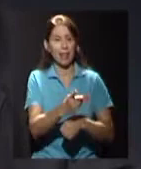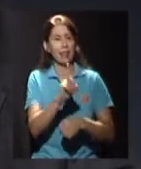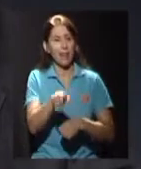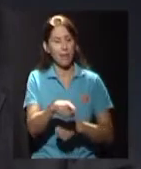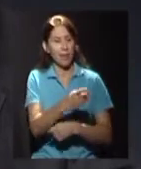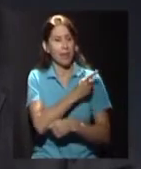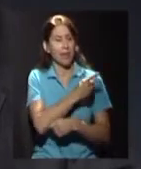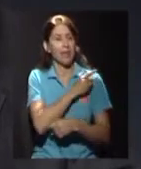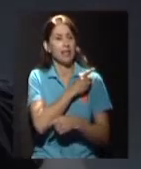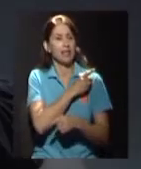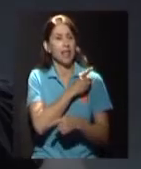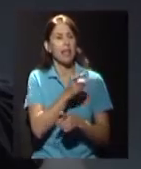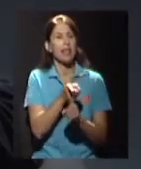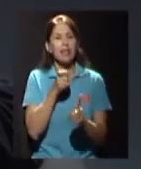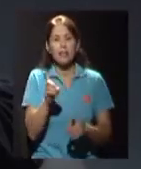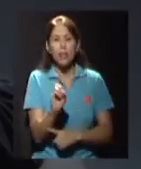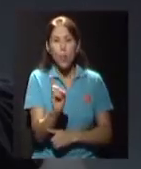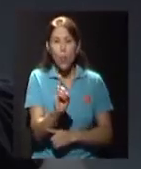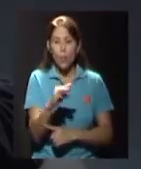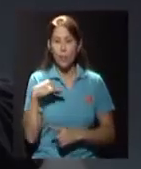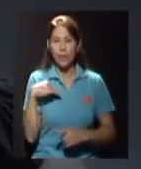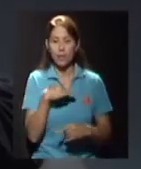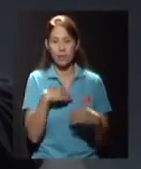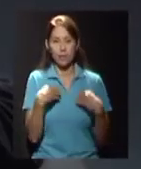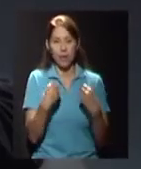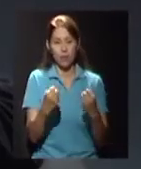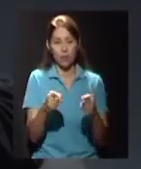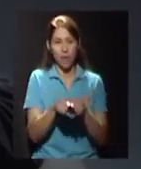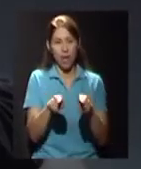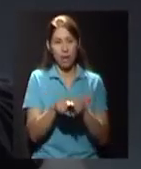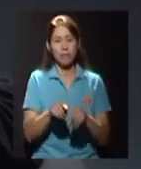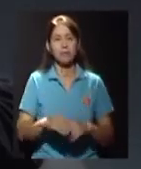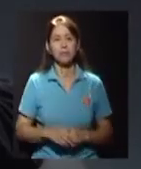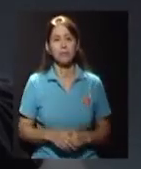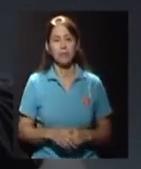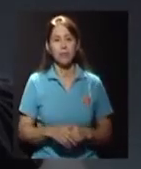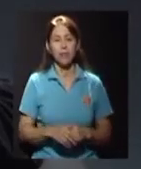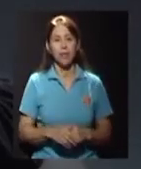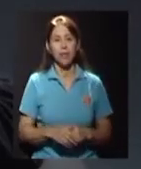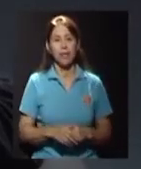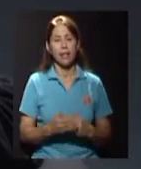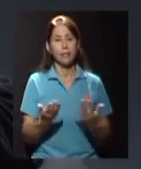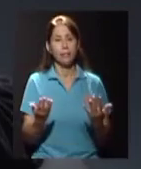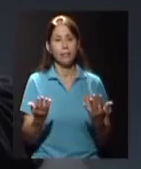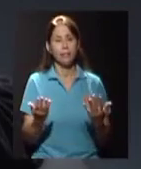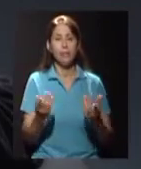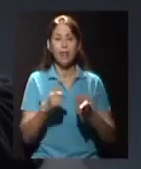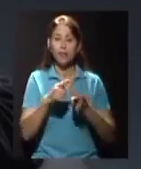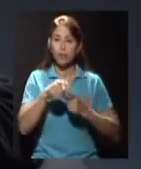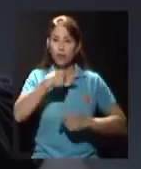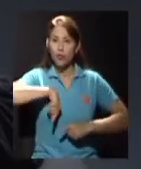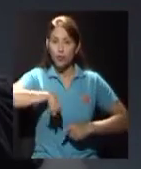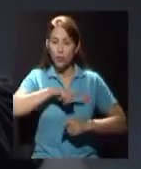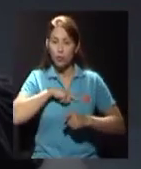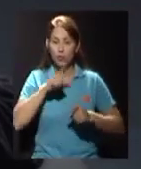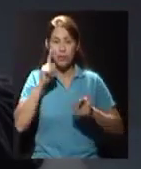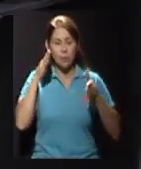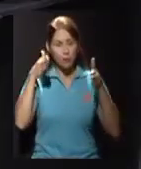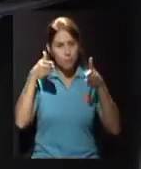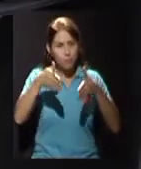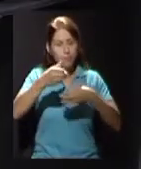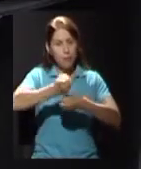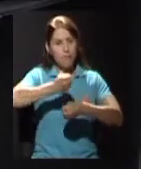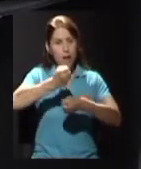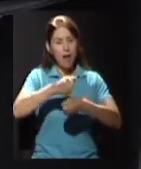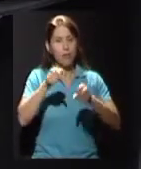el ministerio de salud también así que estamos abordando el tema abocándonos a ello